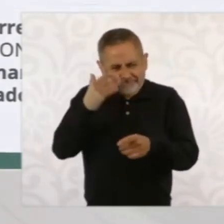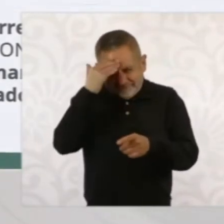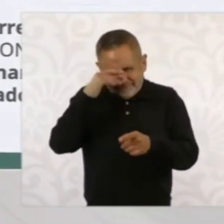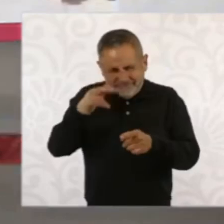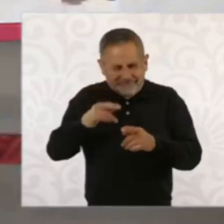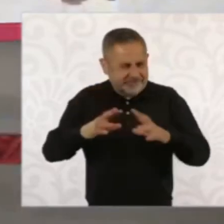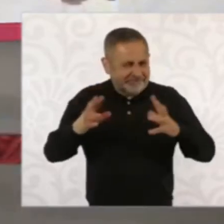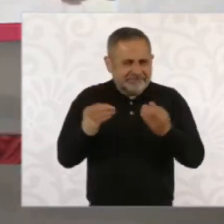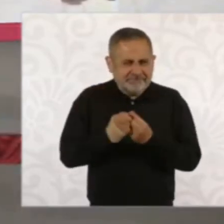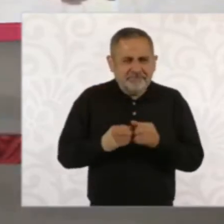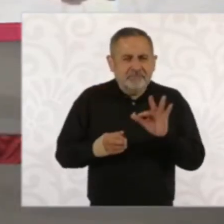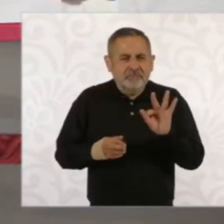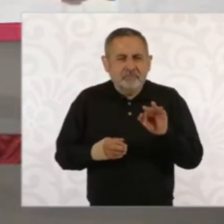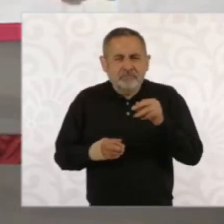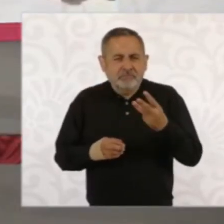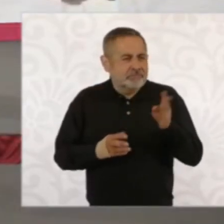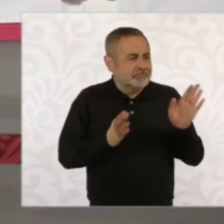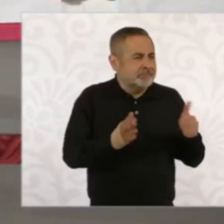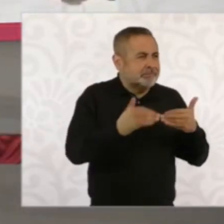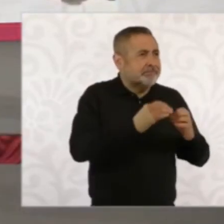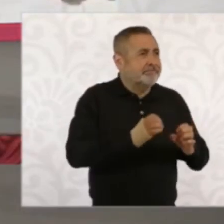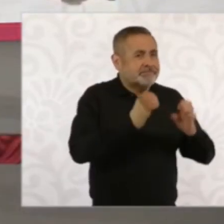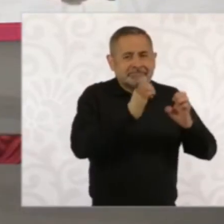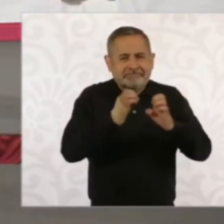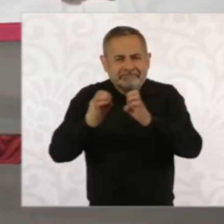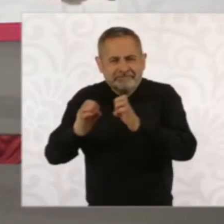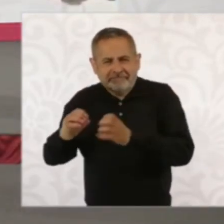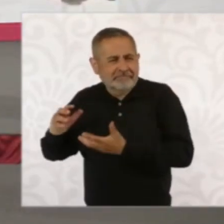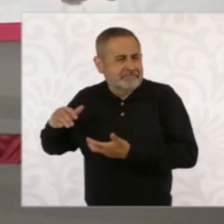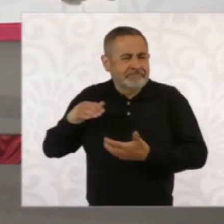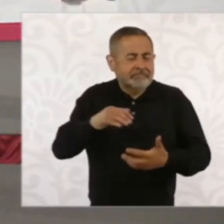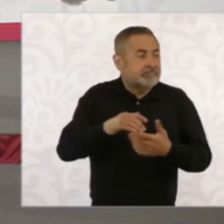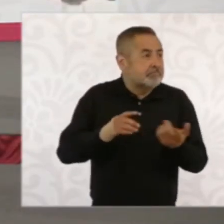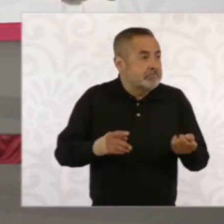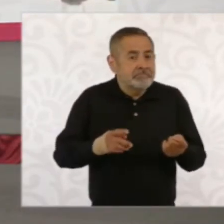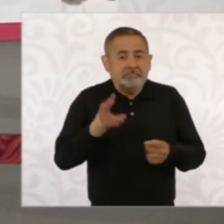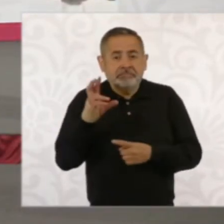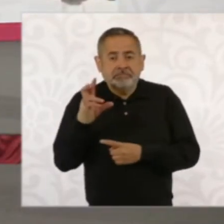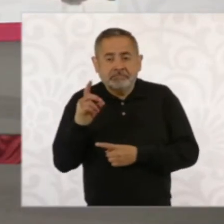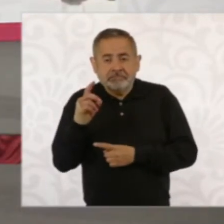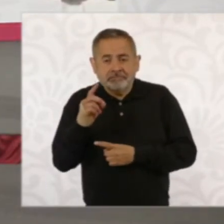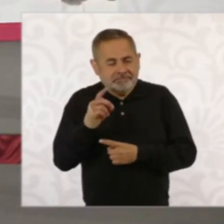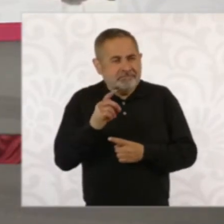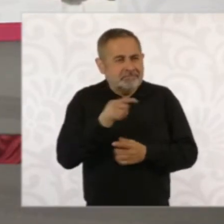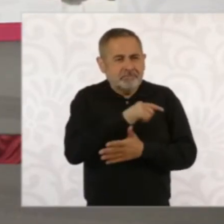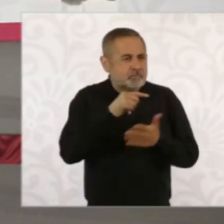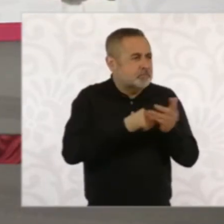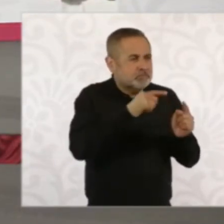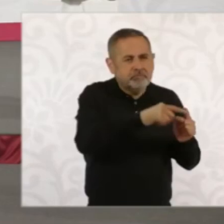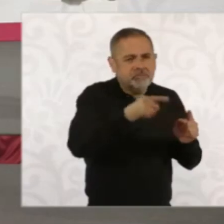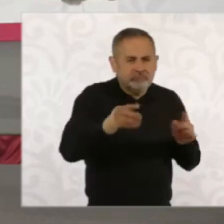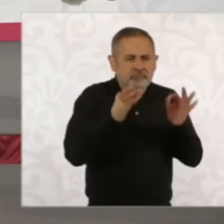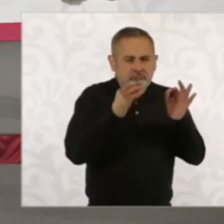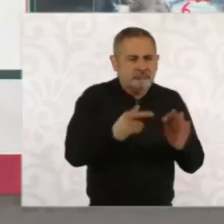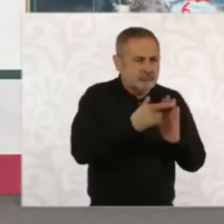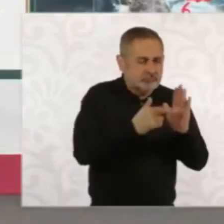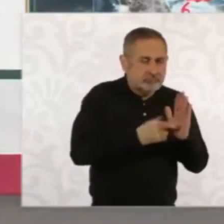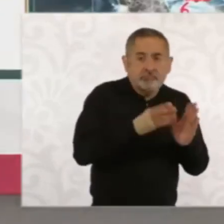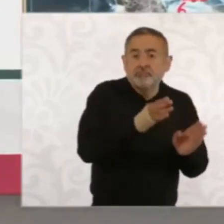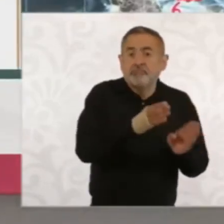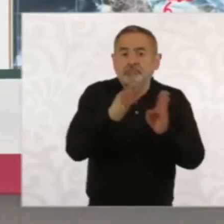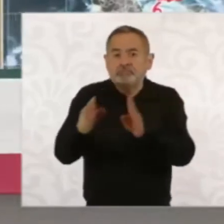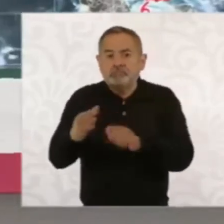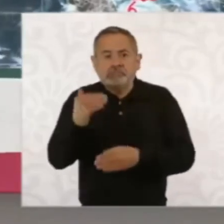43 fraccionamientos para reubicar 10,000 familias, 30 se encontraban deshabilitados y los restantes presentaban fallas